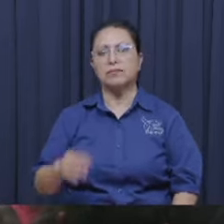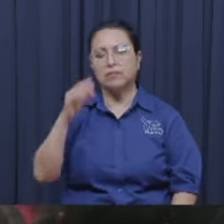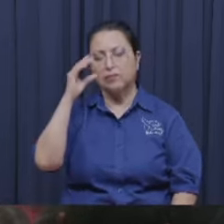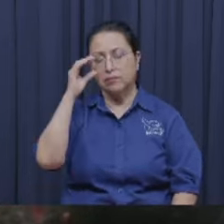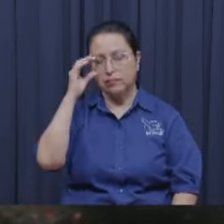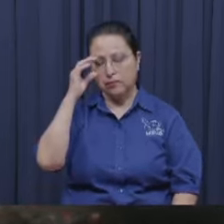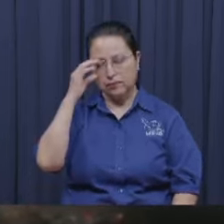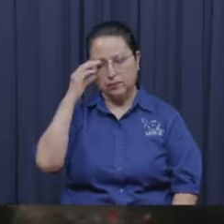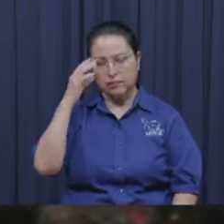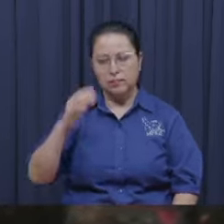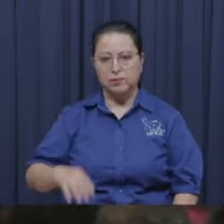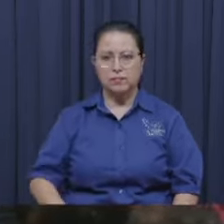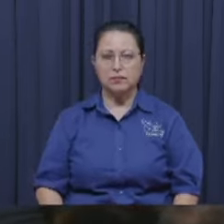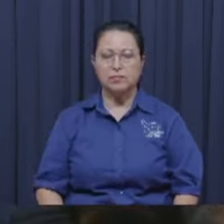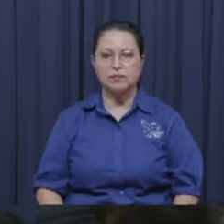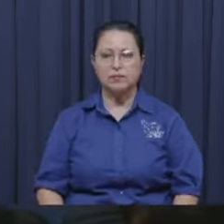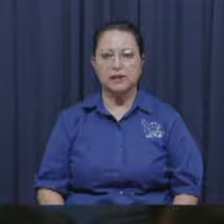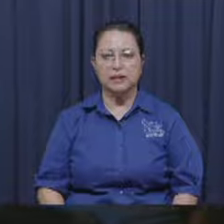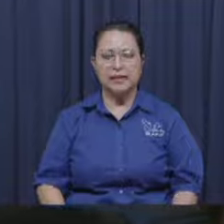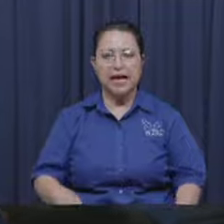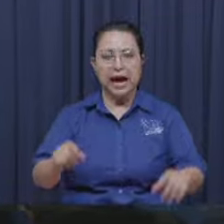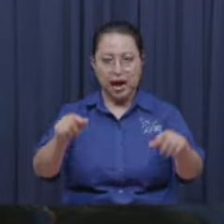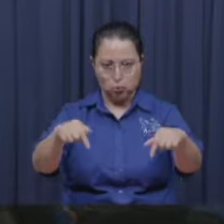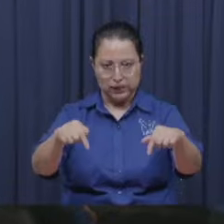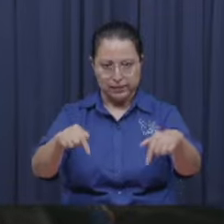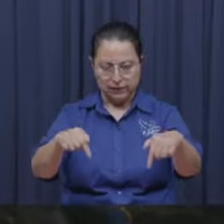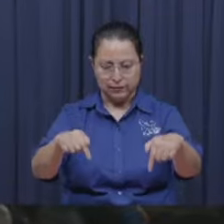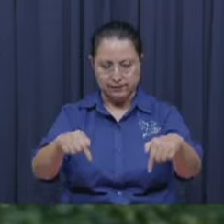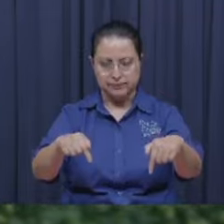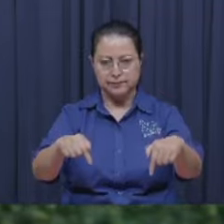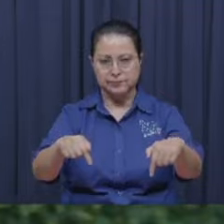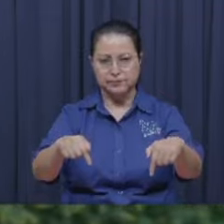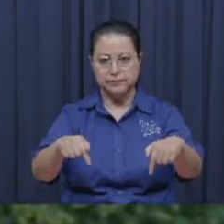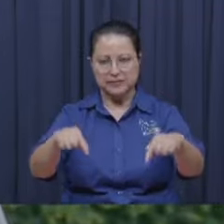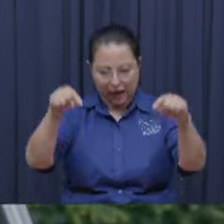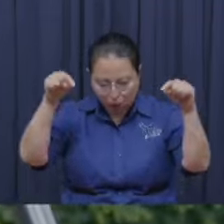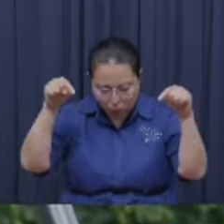Ok. En este momento